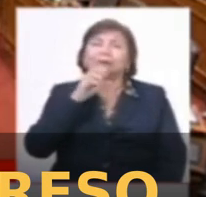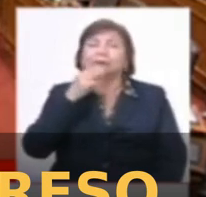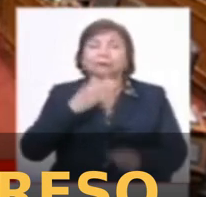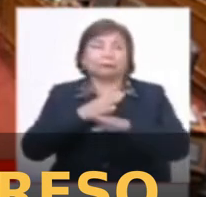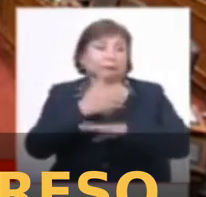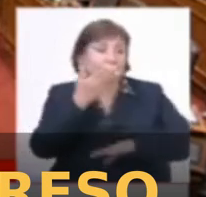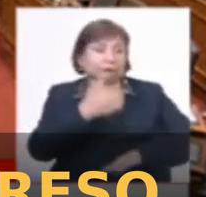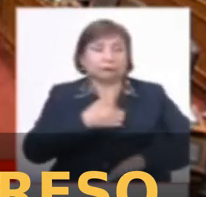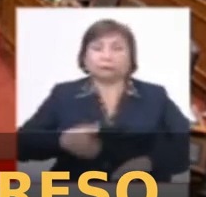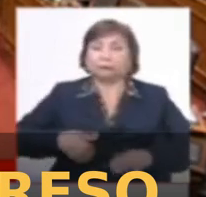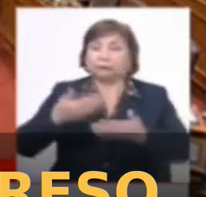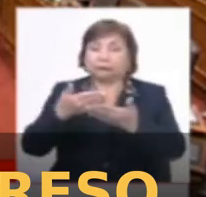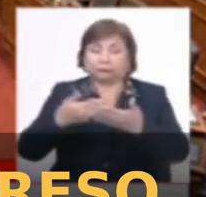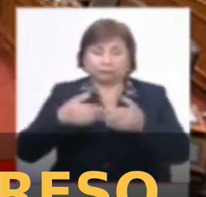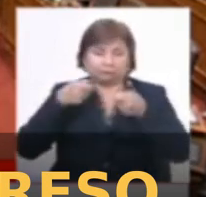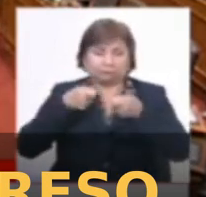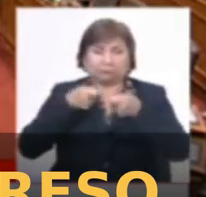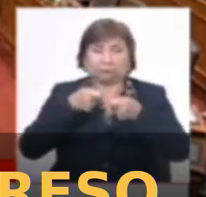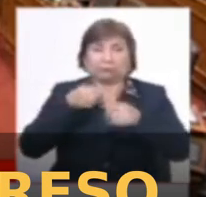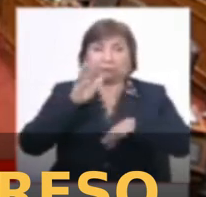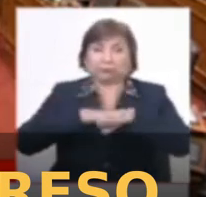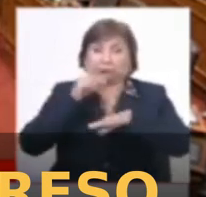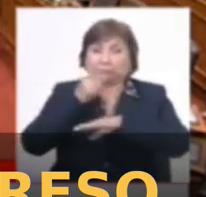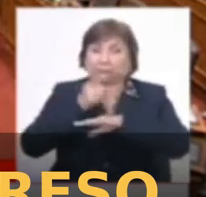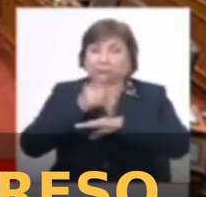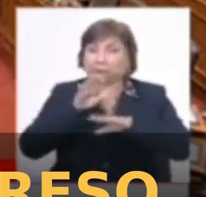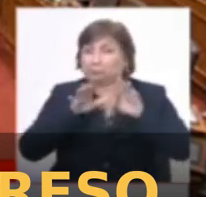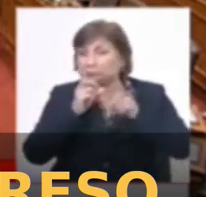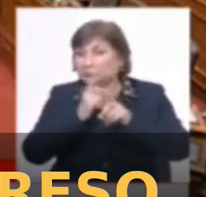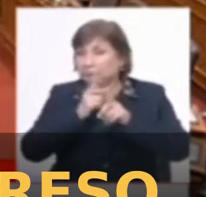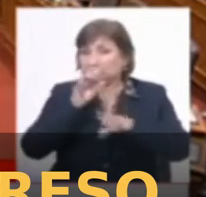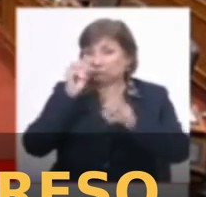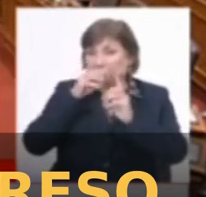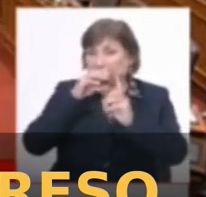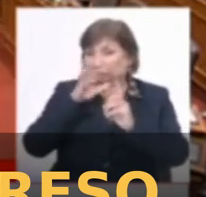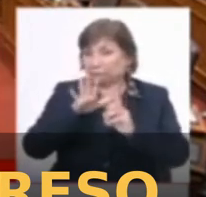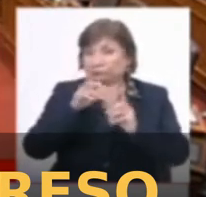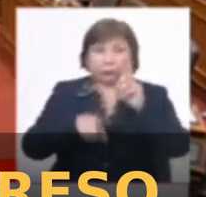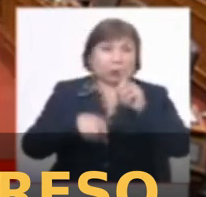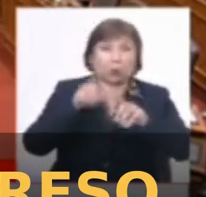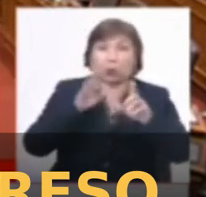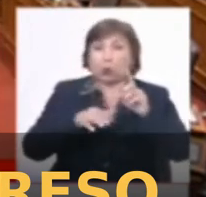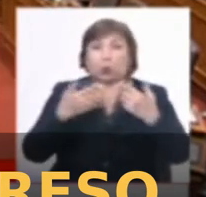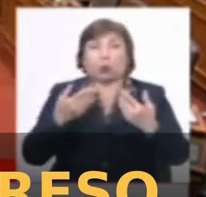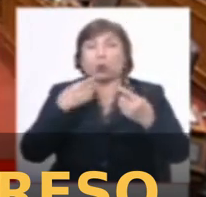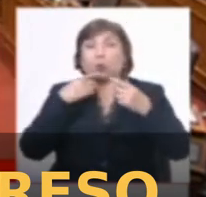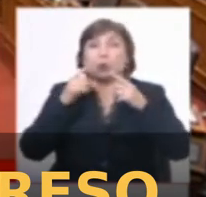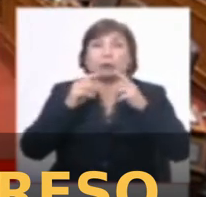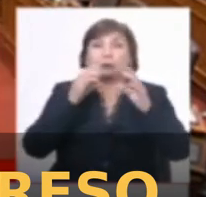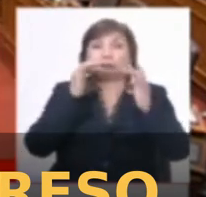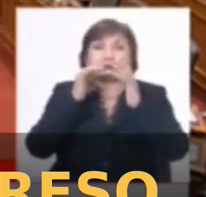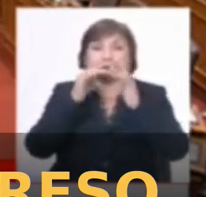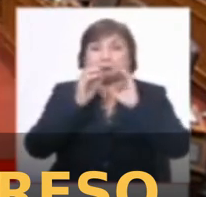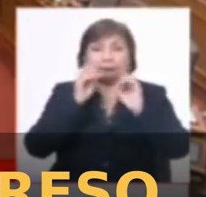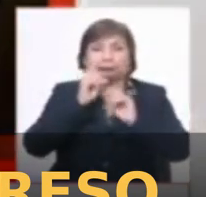señor presidente, ¿usted ha recibido presión o amenazas o algún tipo de comunicación para